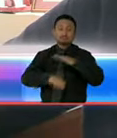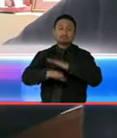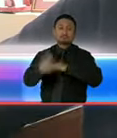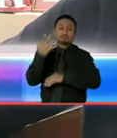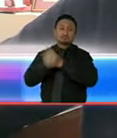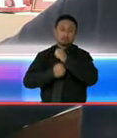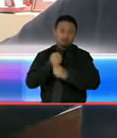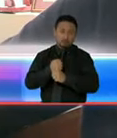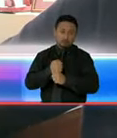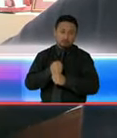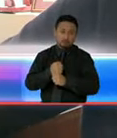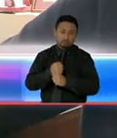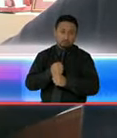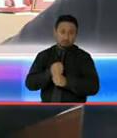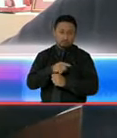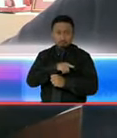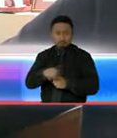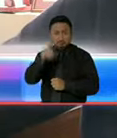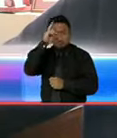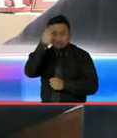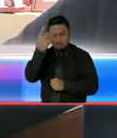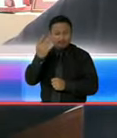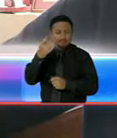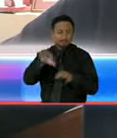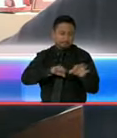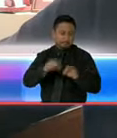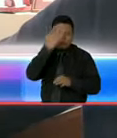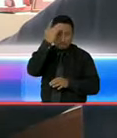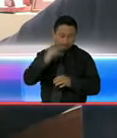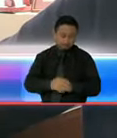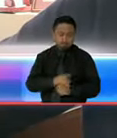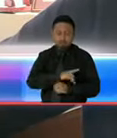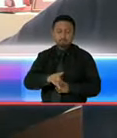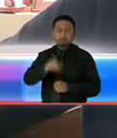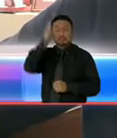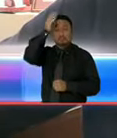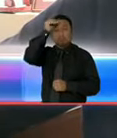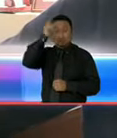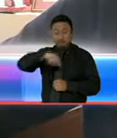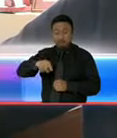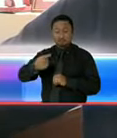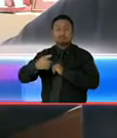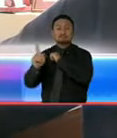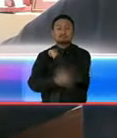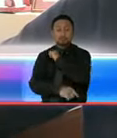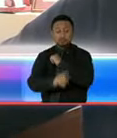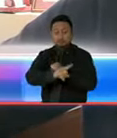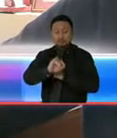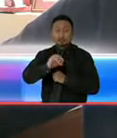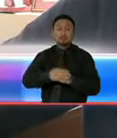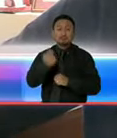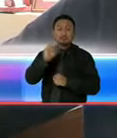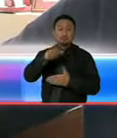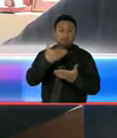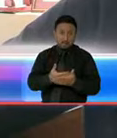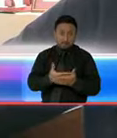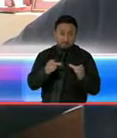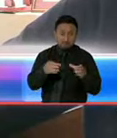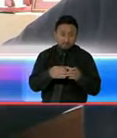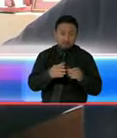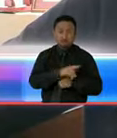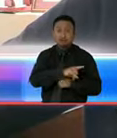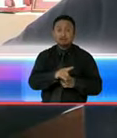5 años. Y digo que la interpretación es equivocada porque al señor Glass le condenan por asociarse para cometer delitos graves, que corresponde a